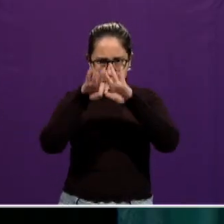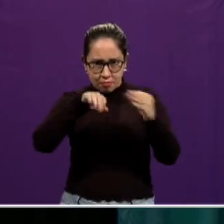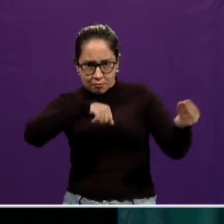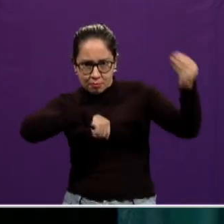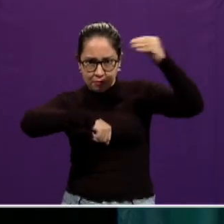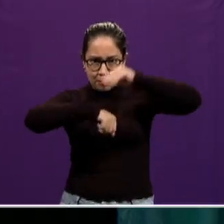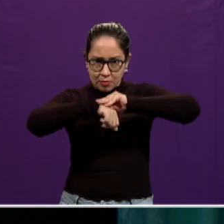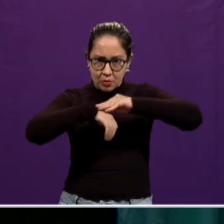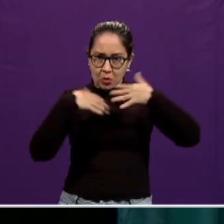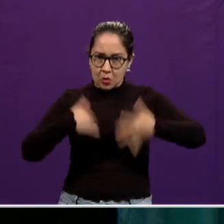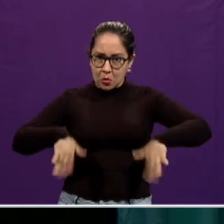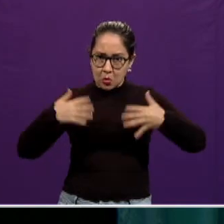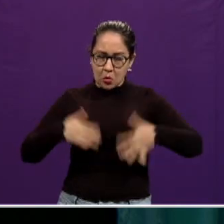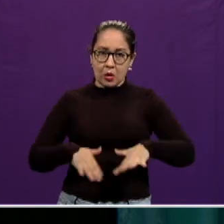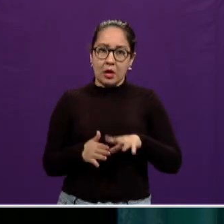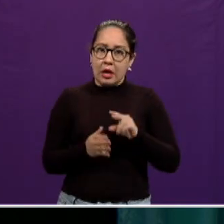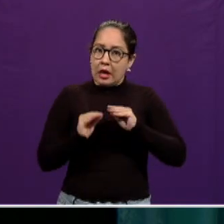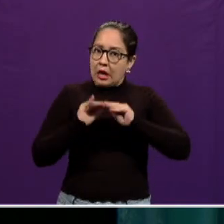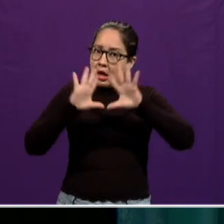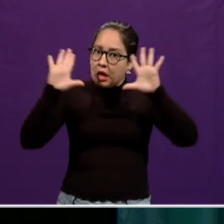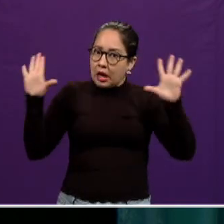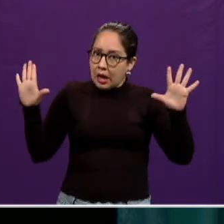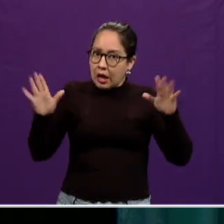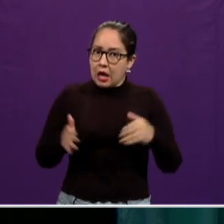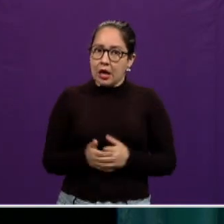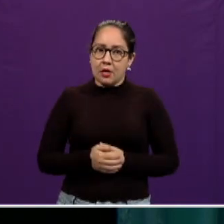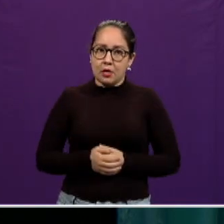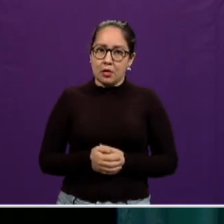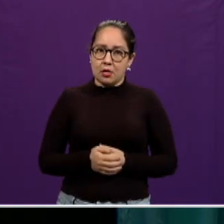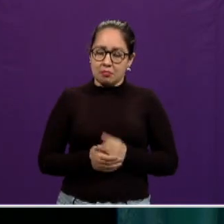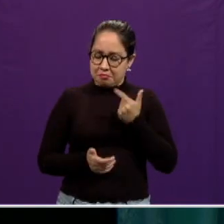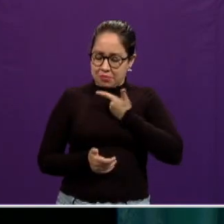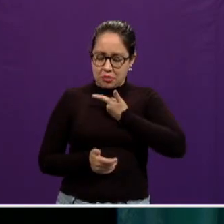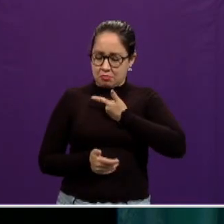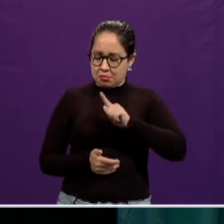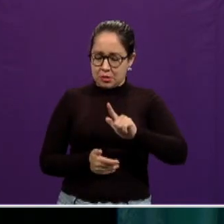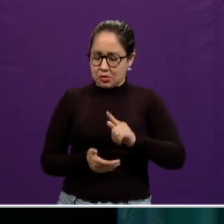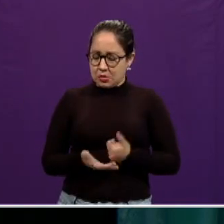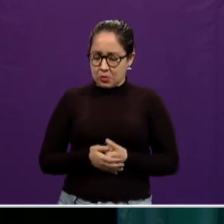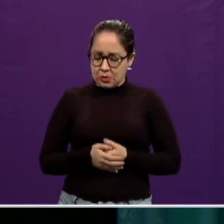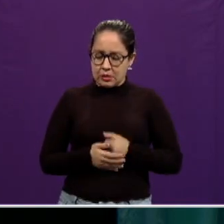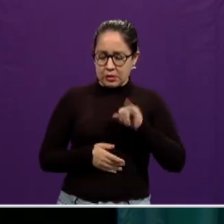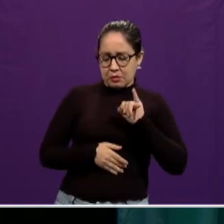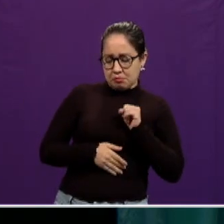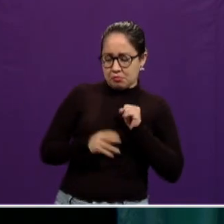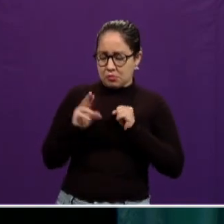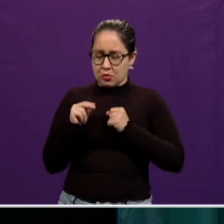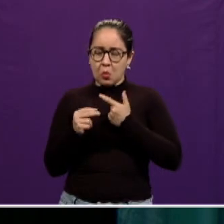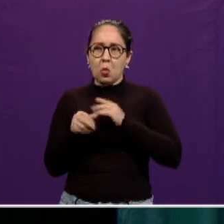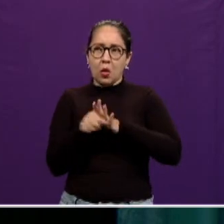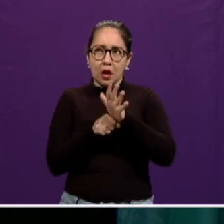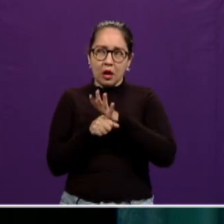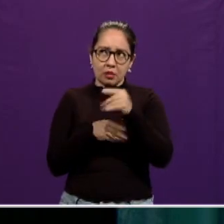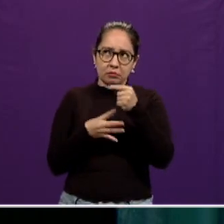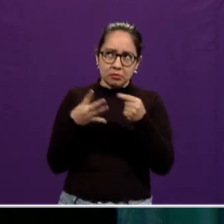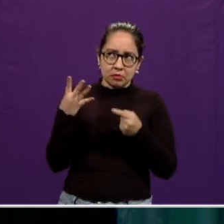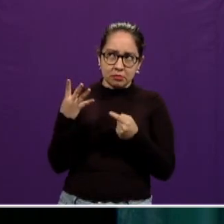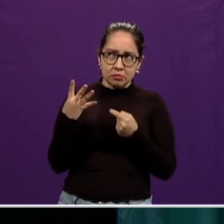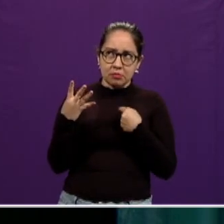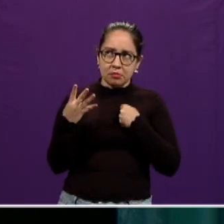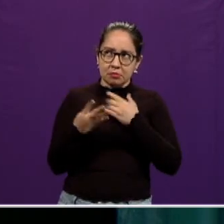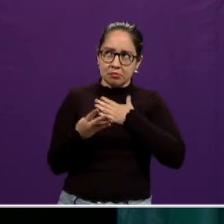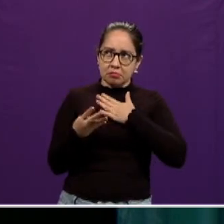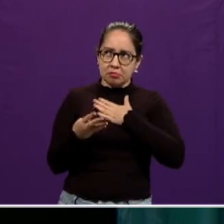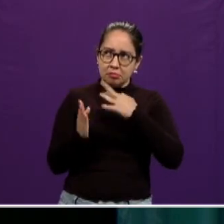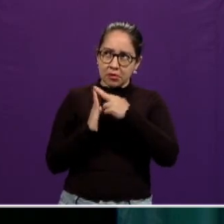a darte esa importancia, a decir, bueno, pregúntate qué no te gusta, pregúntate qué sí te gusta, pregúntate realmente cuáles son